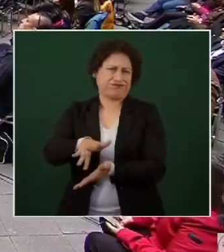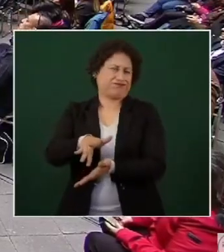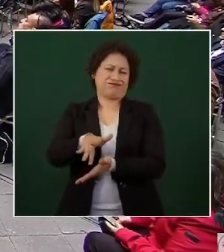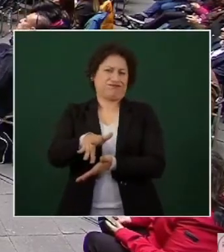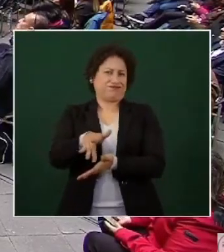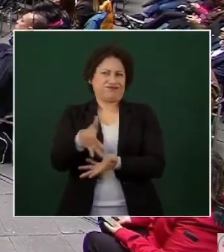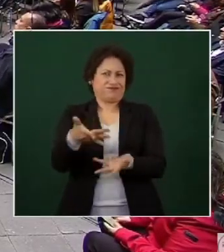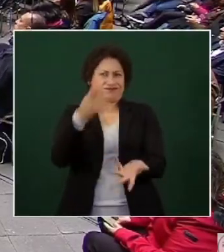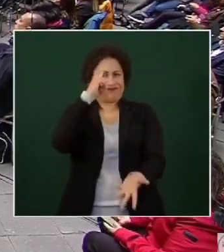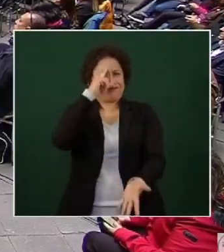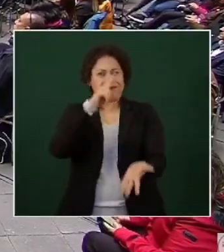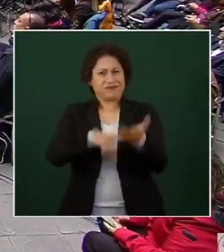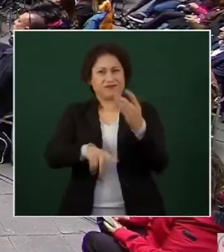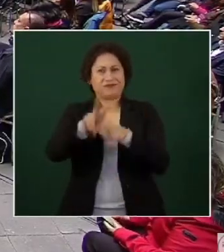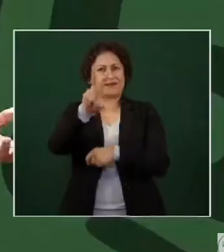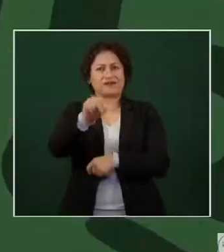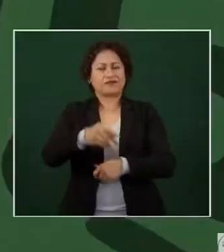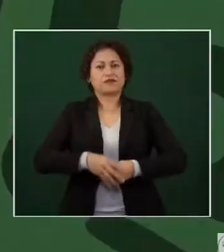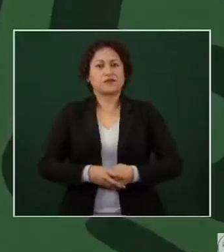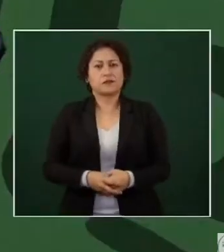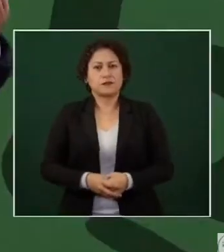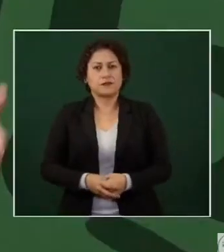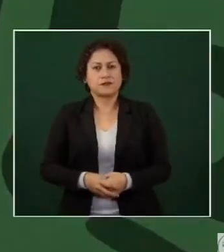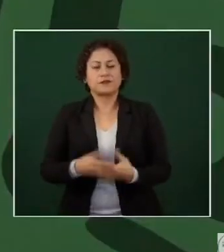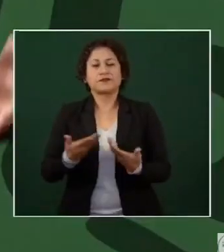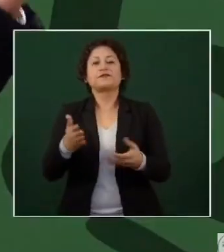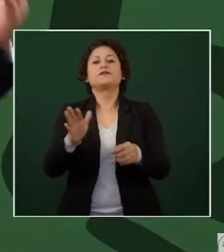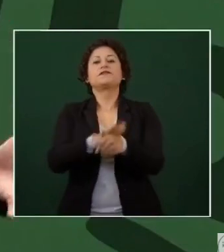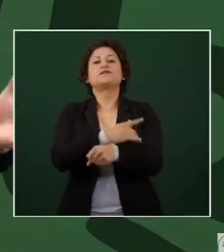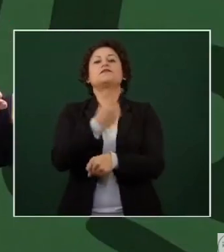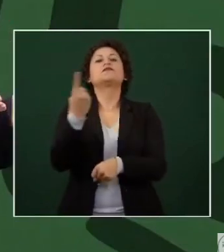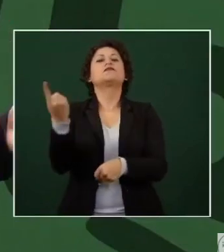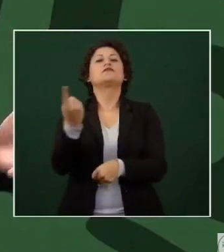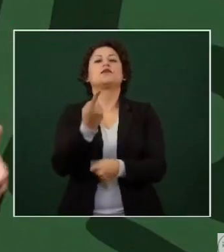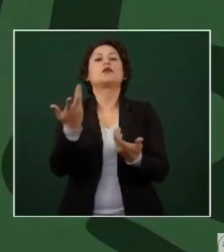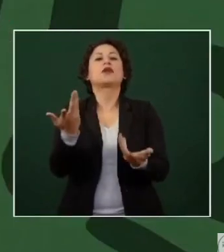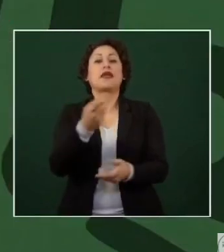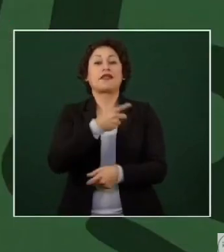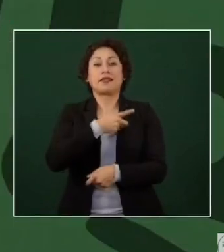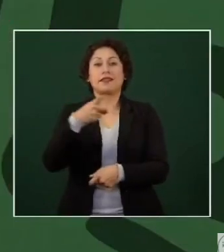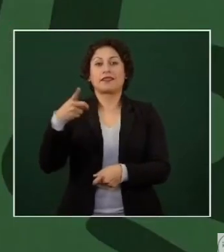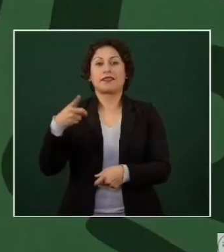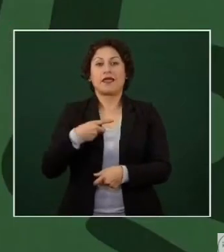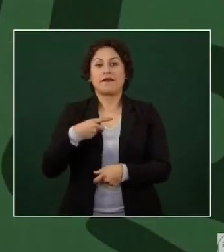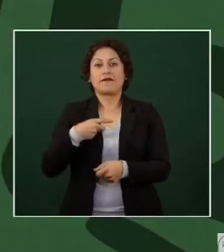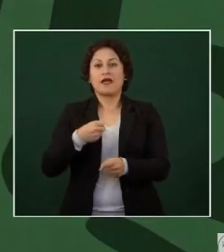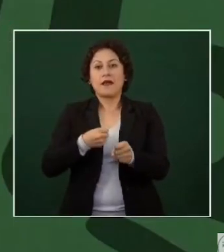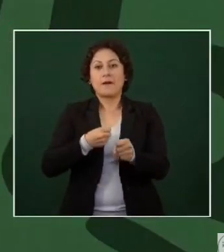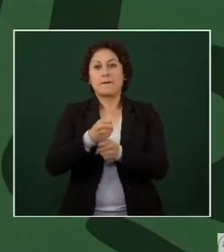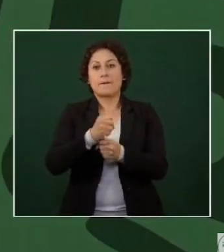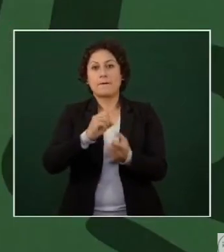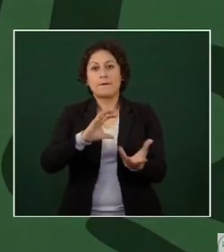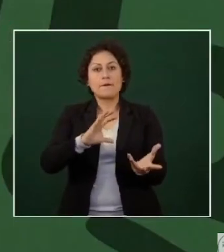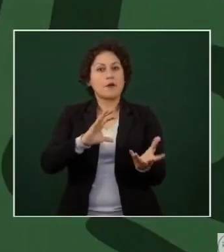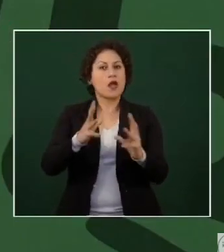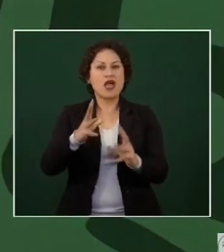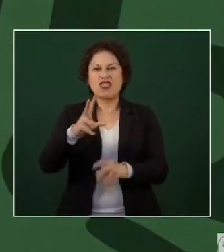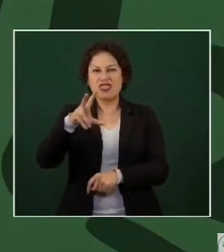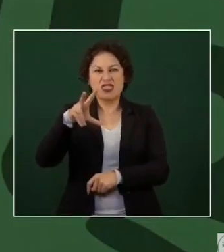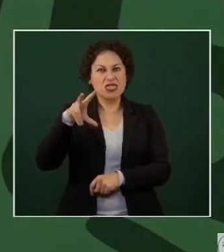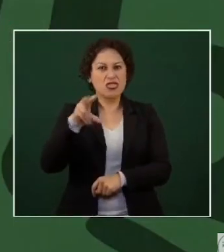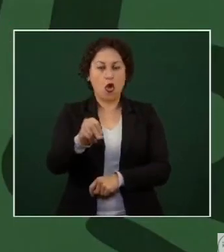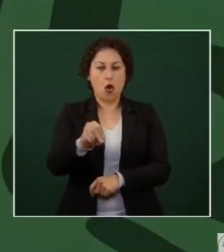se da la cara y se aplica la no violencia, que es una estrategia de